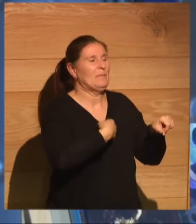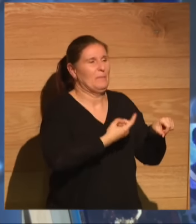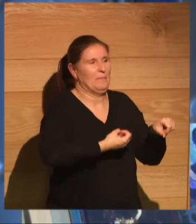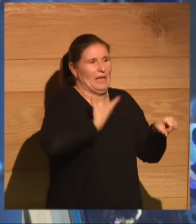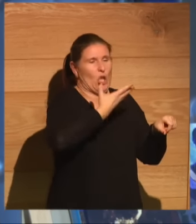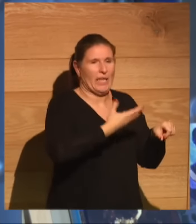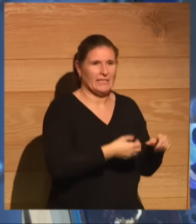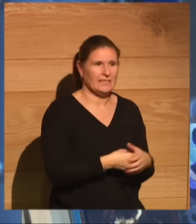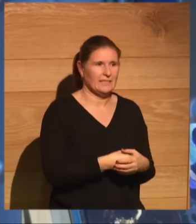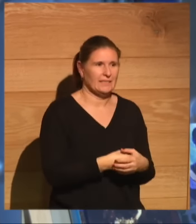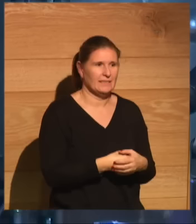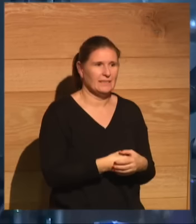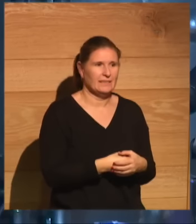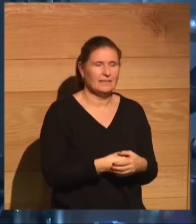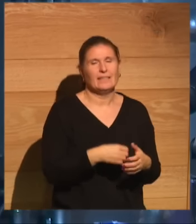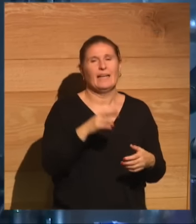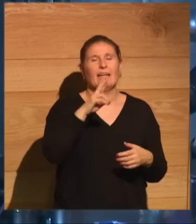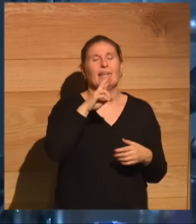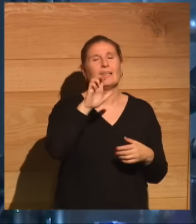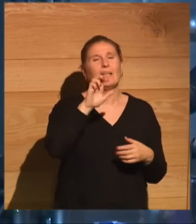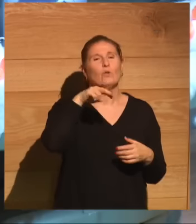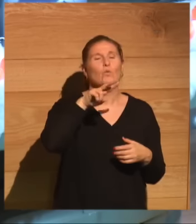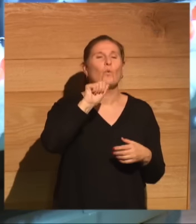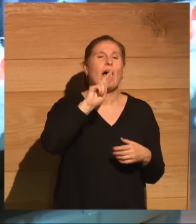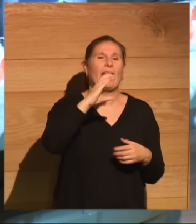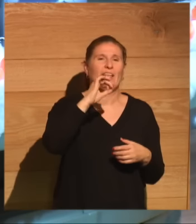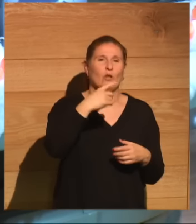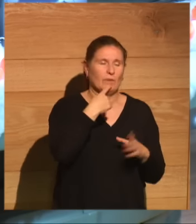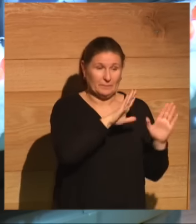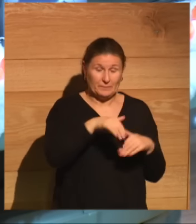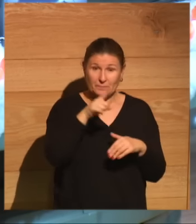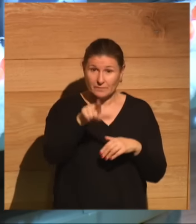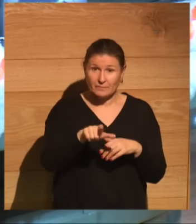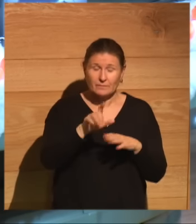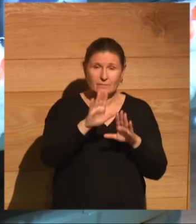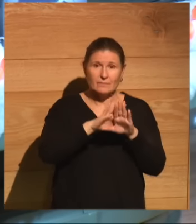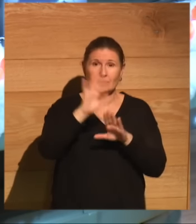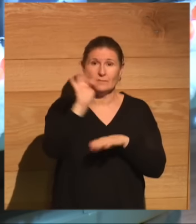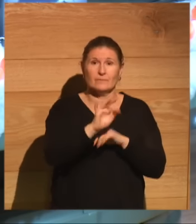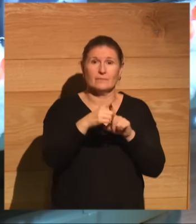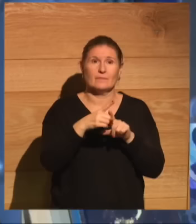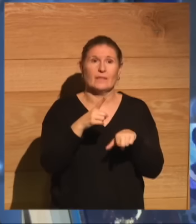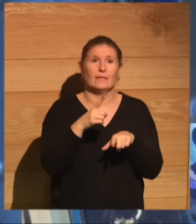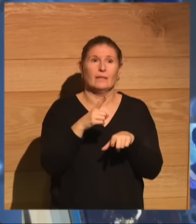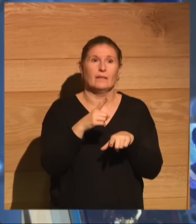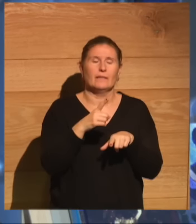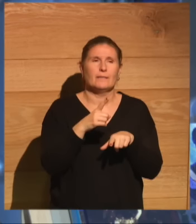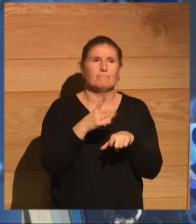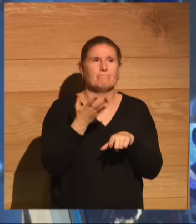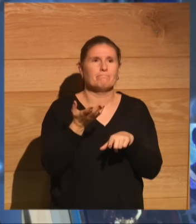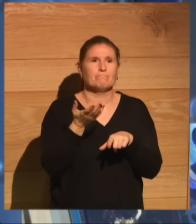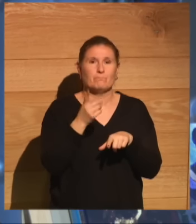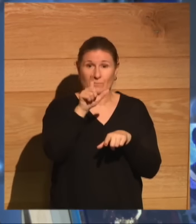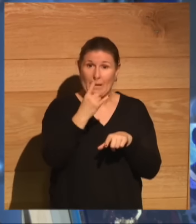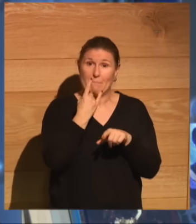Y la suma de todo llamadme esto... Llamadme Renoircito. Es una obra poco reverencial hacia el propio Batman, porque él no siente